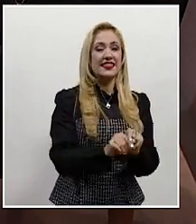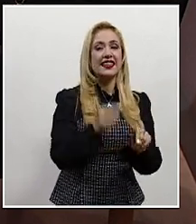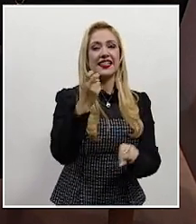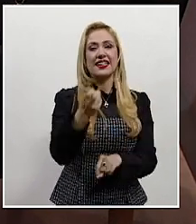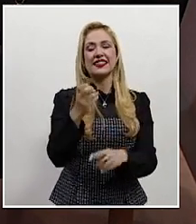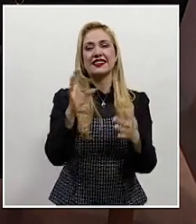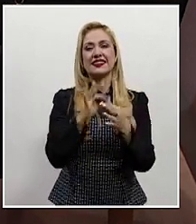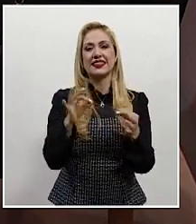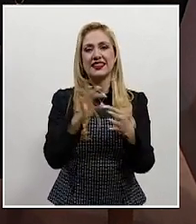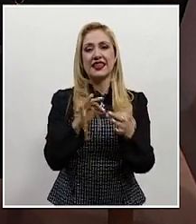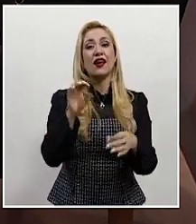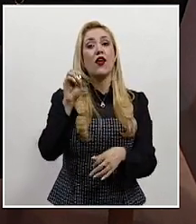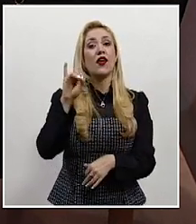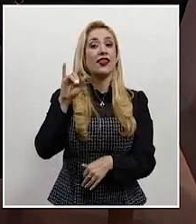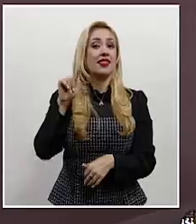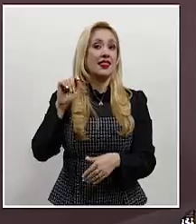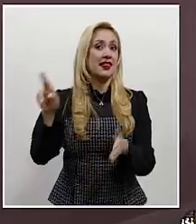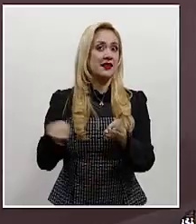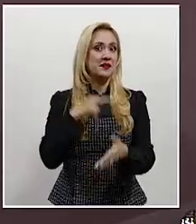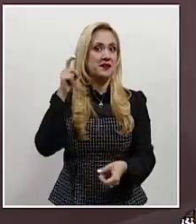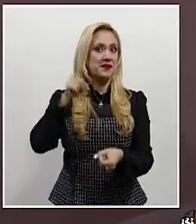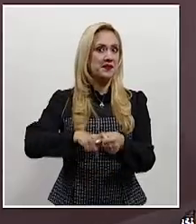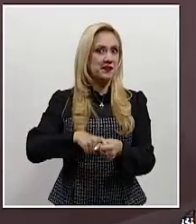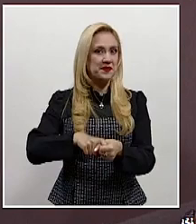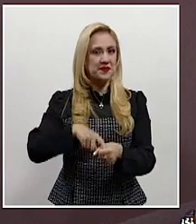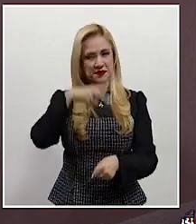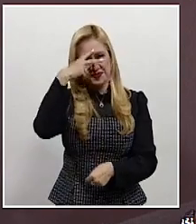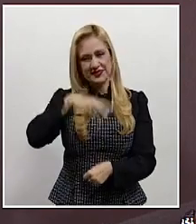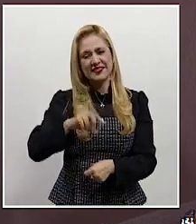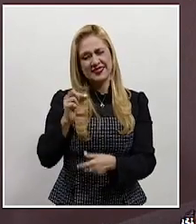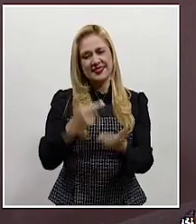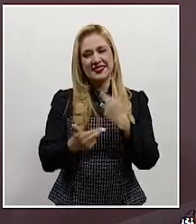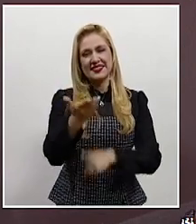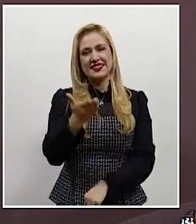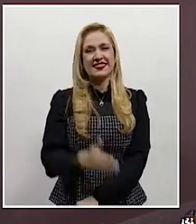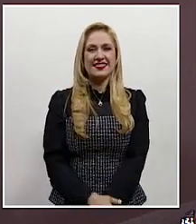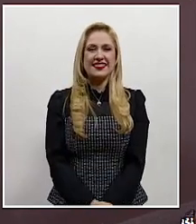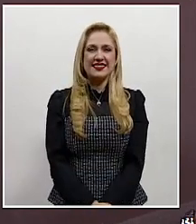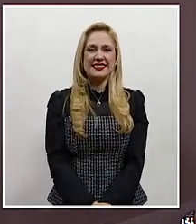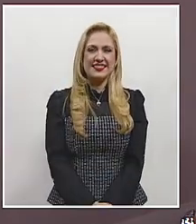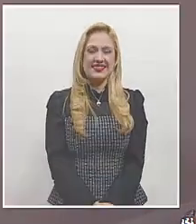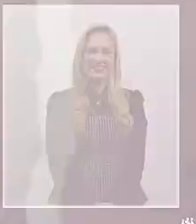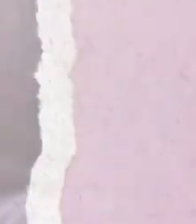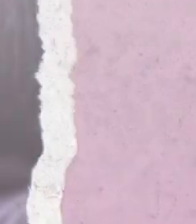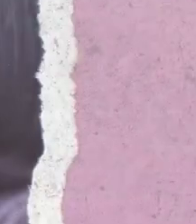de este convenio 190 de la OIT. En un momento regresamos, no se vayan.